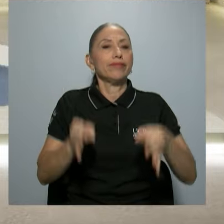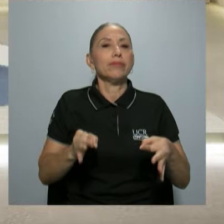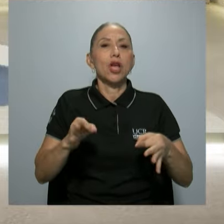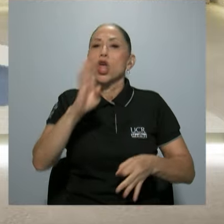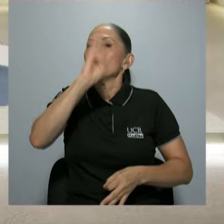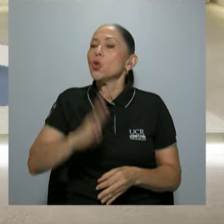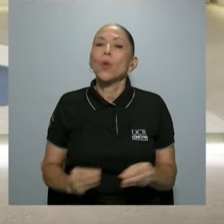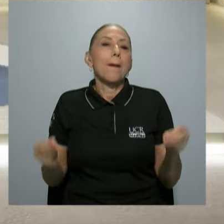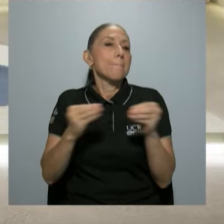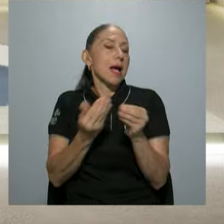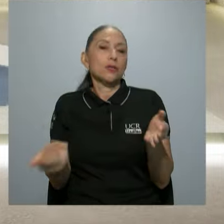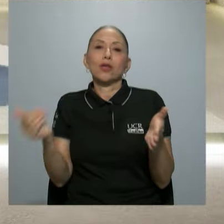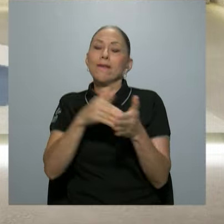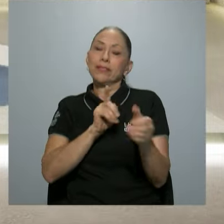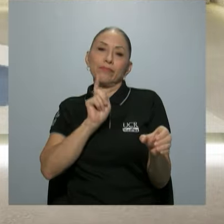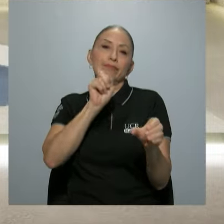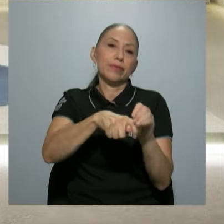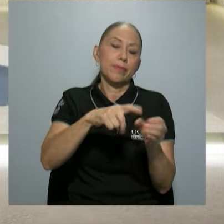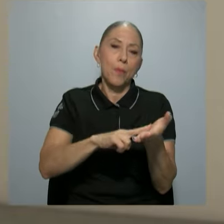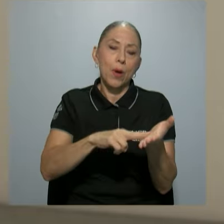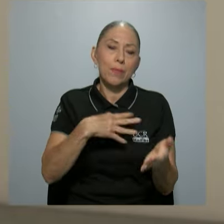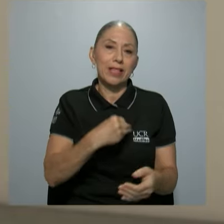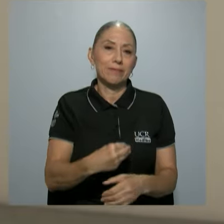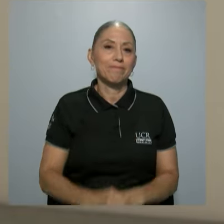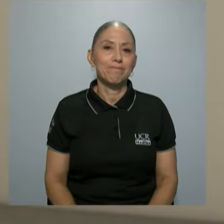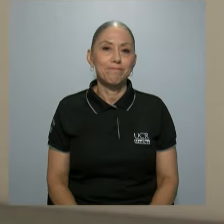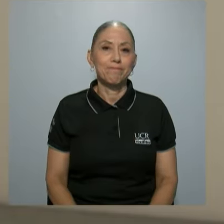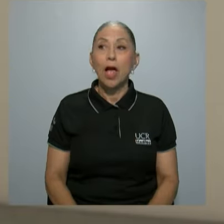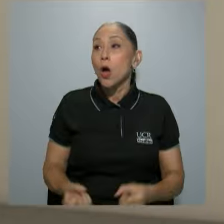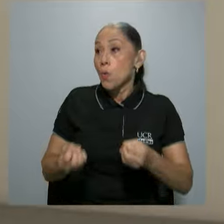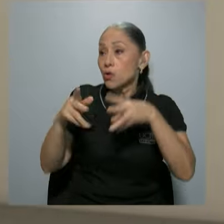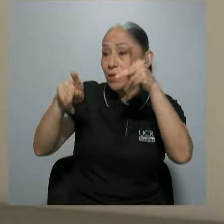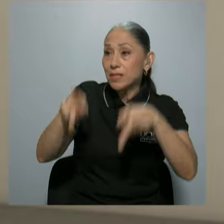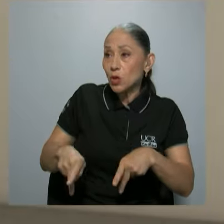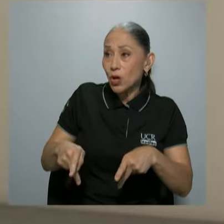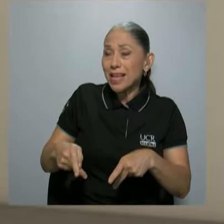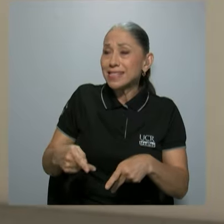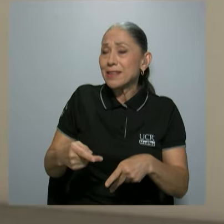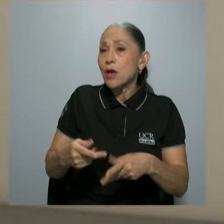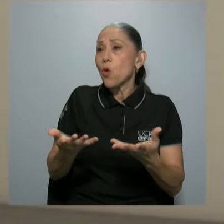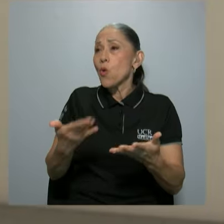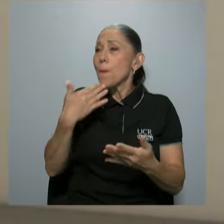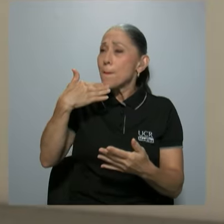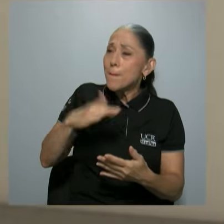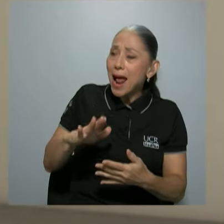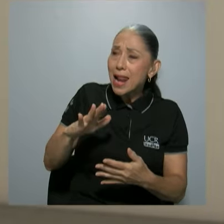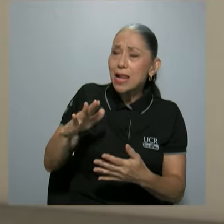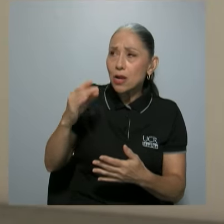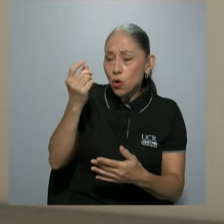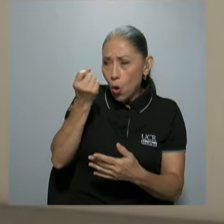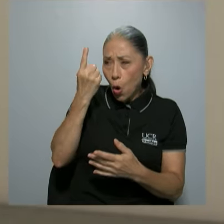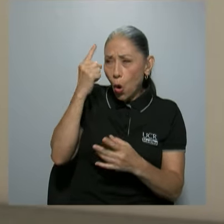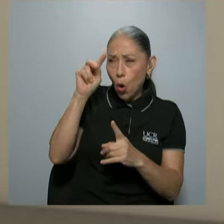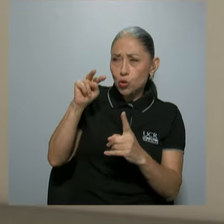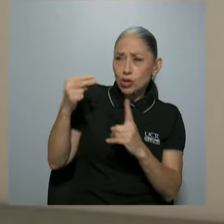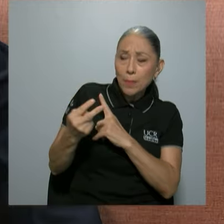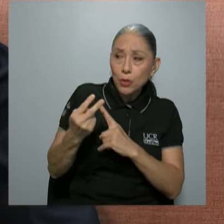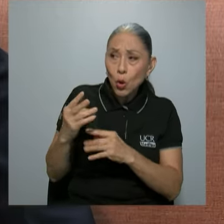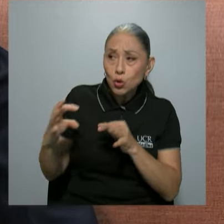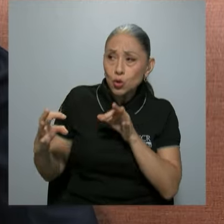como lo he dicho, de Liberación Nacional. Gran parte de la ciudadanía tiene un mal concepto sobre los políticos de siempre. ¿Usted se considera un político de